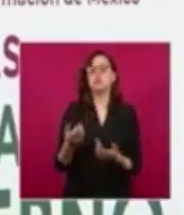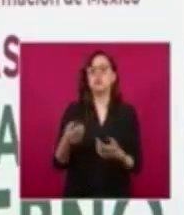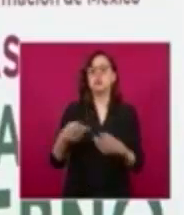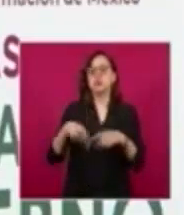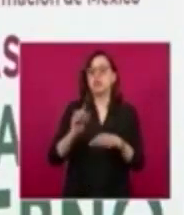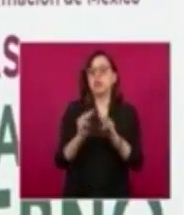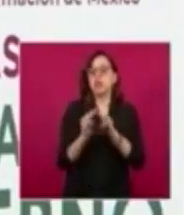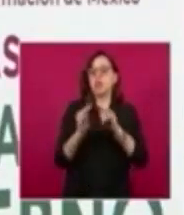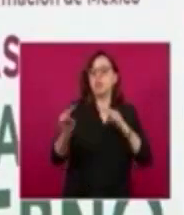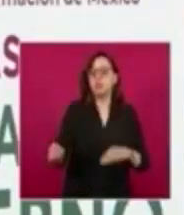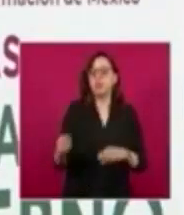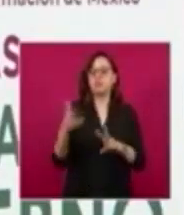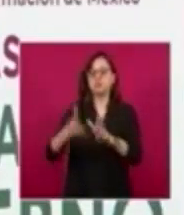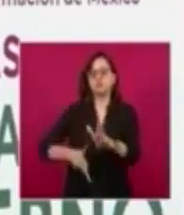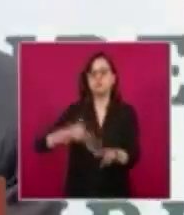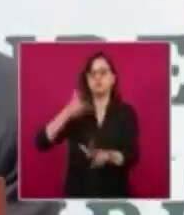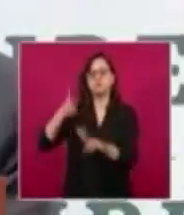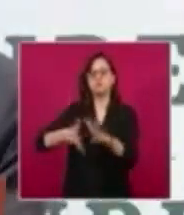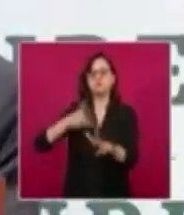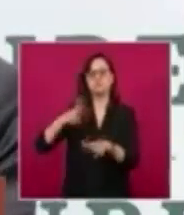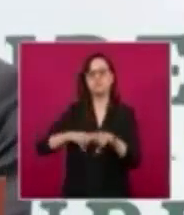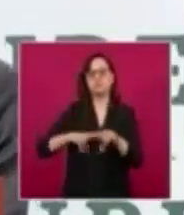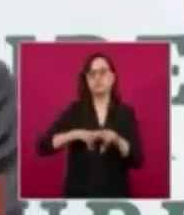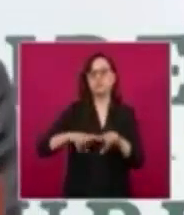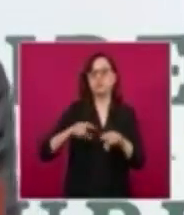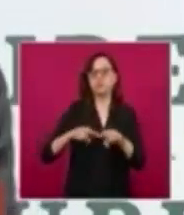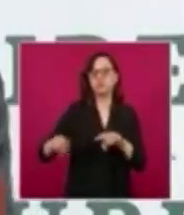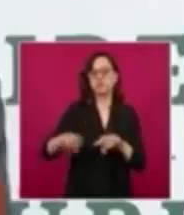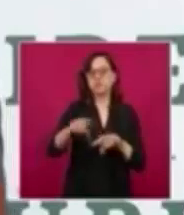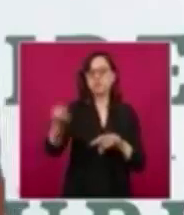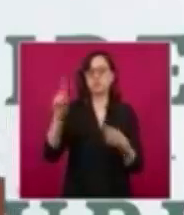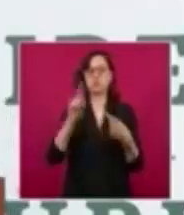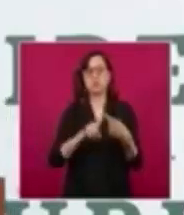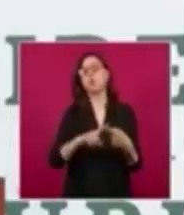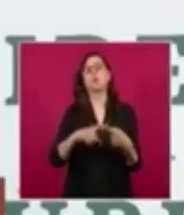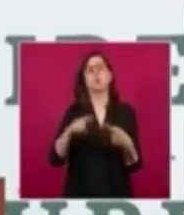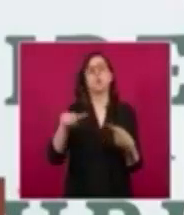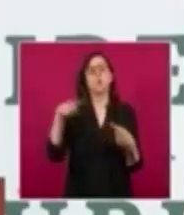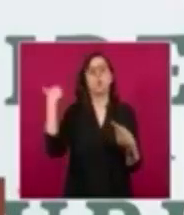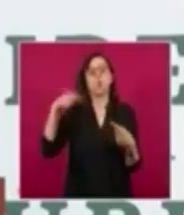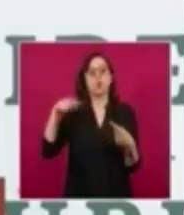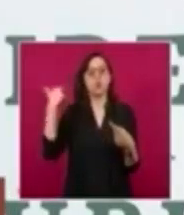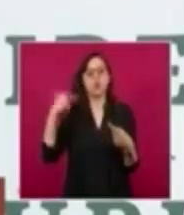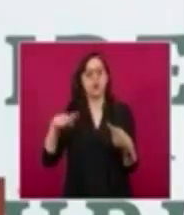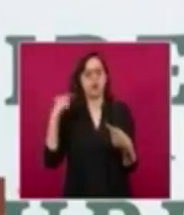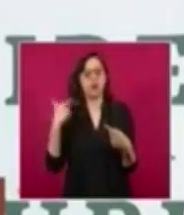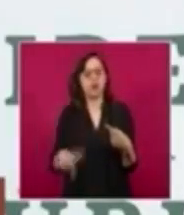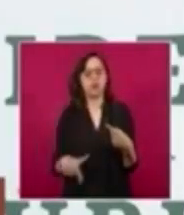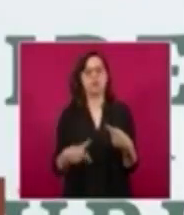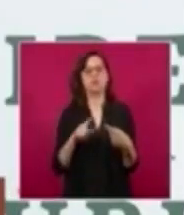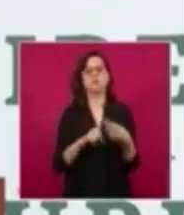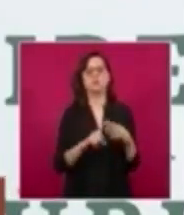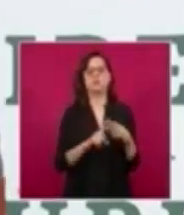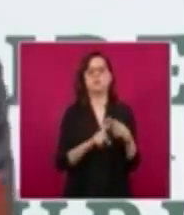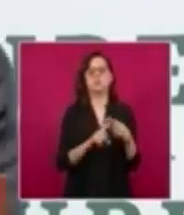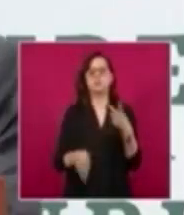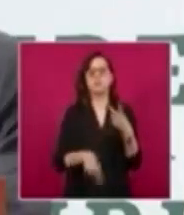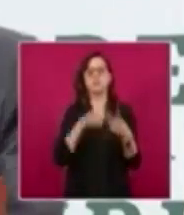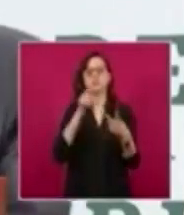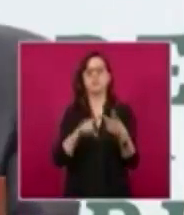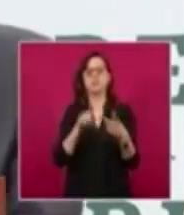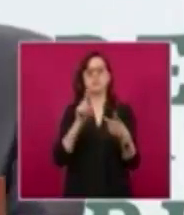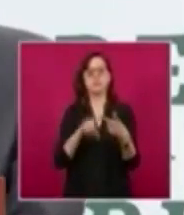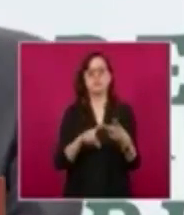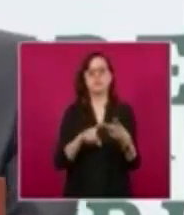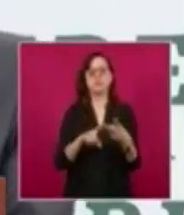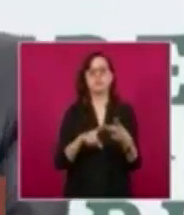barbaridad. Habla de jóvenes construyendo el futuro como la gran promesa para que el crimen organizado no reclute a